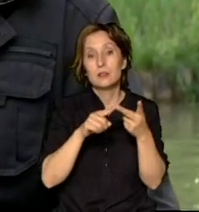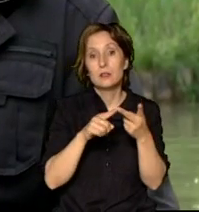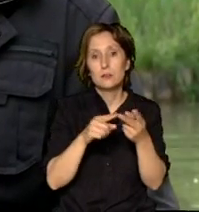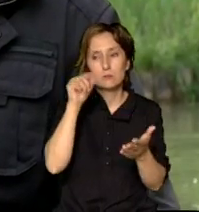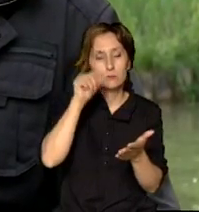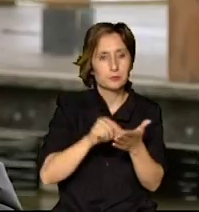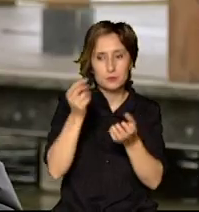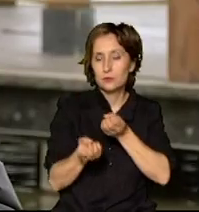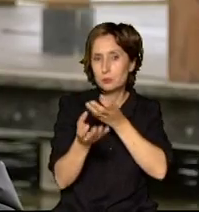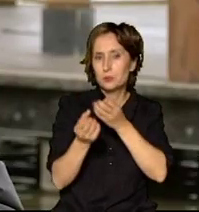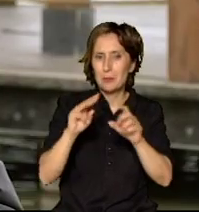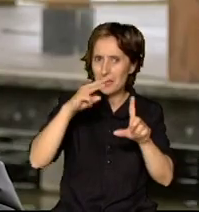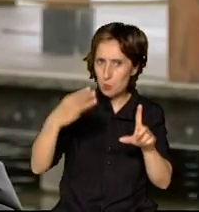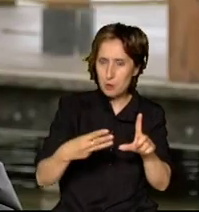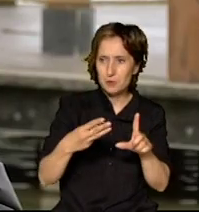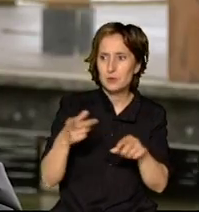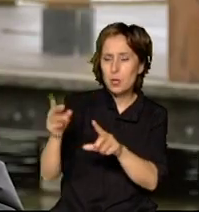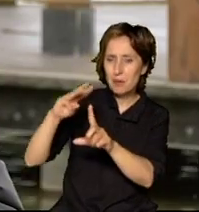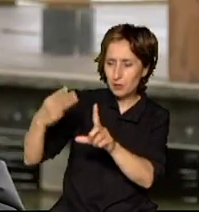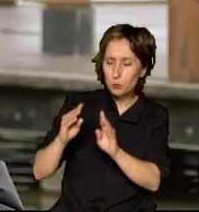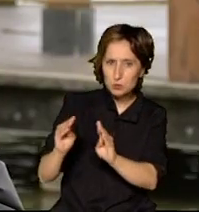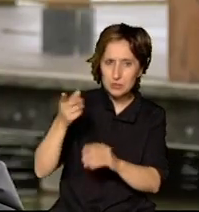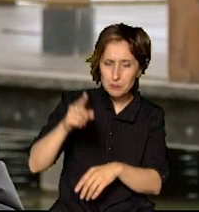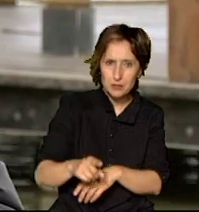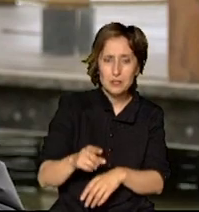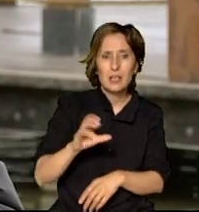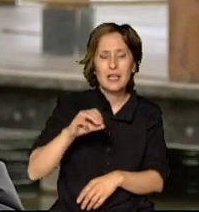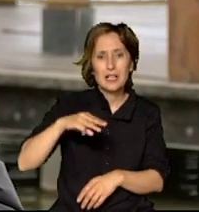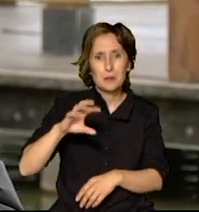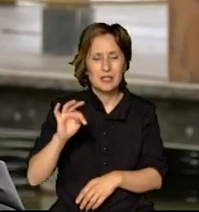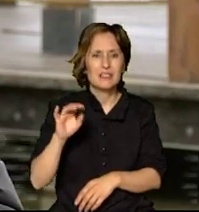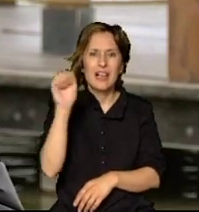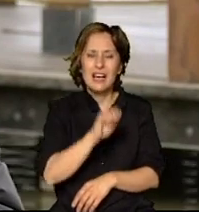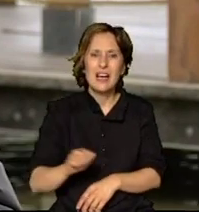al minuto en su página web, en vuestra página web, AEMET